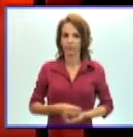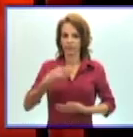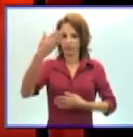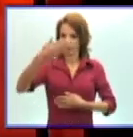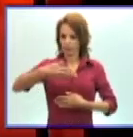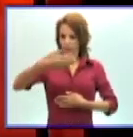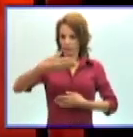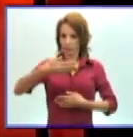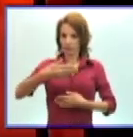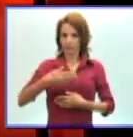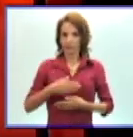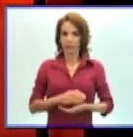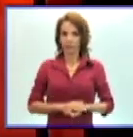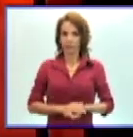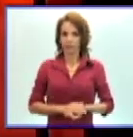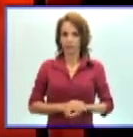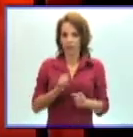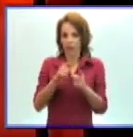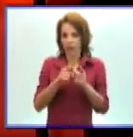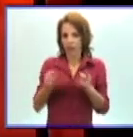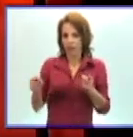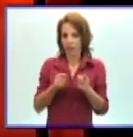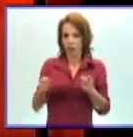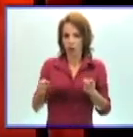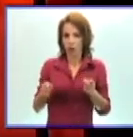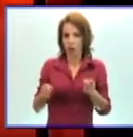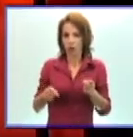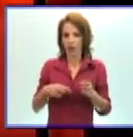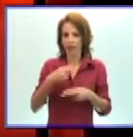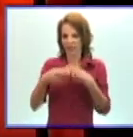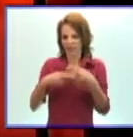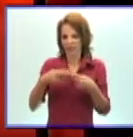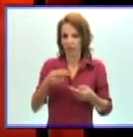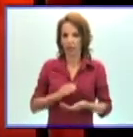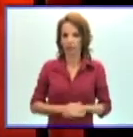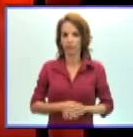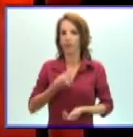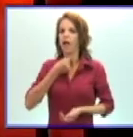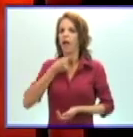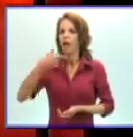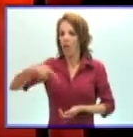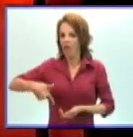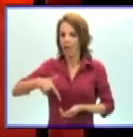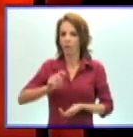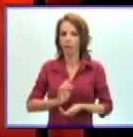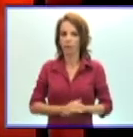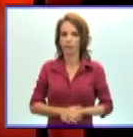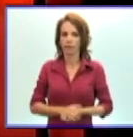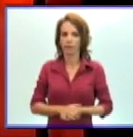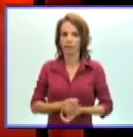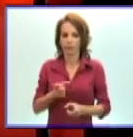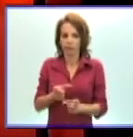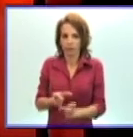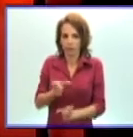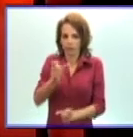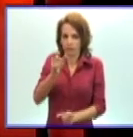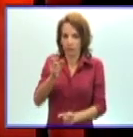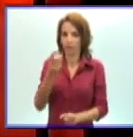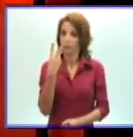la medición que vamos a realizar. Pongamos el ejemplo este de la probeta. Miren, estas tres